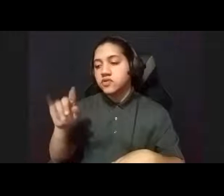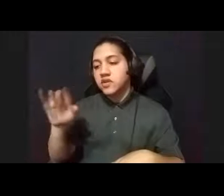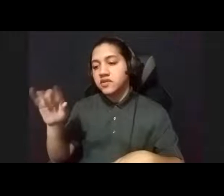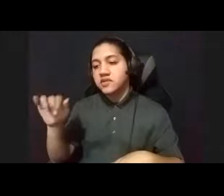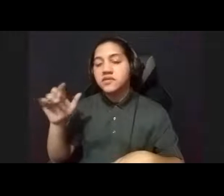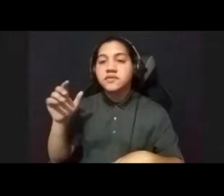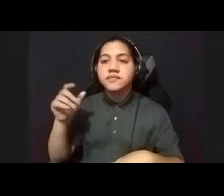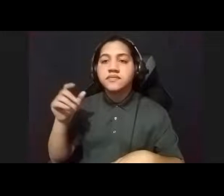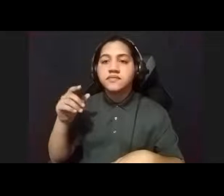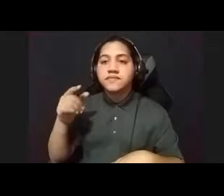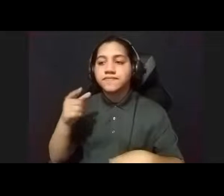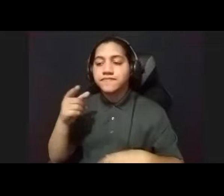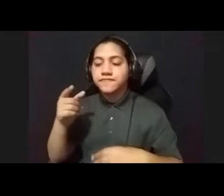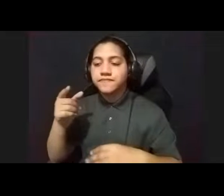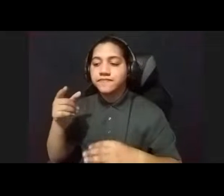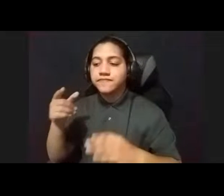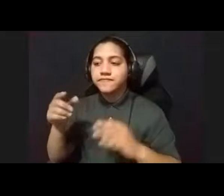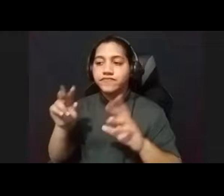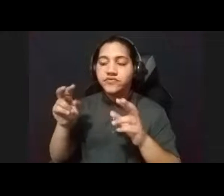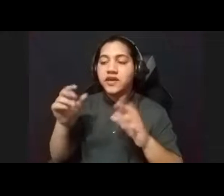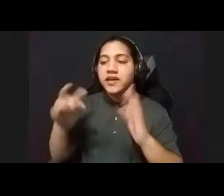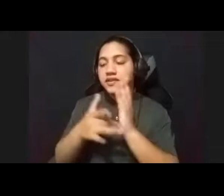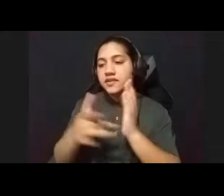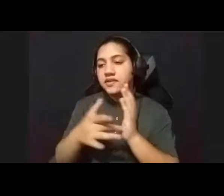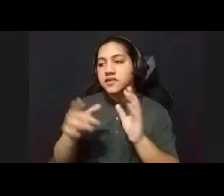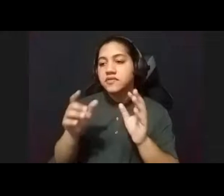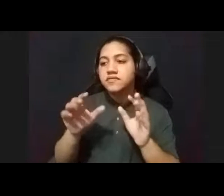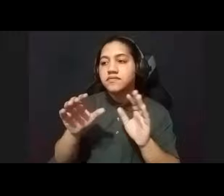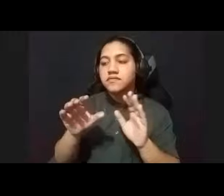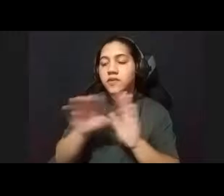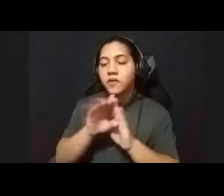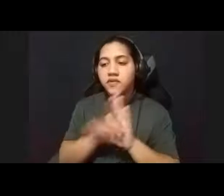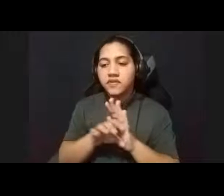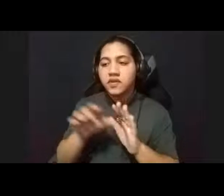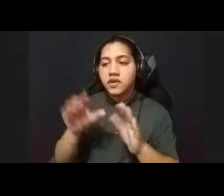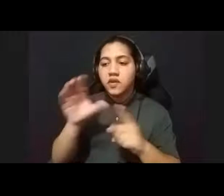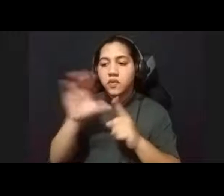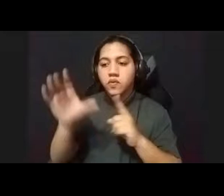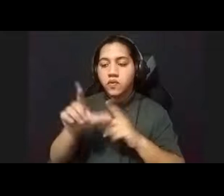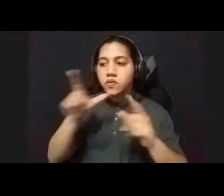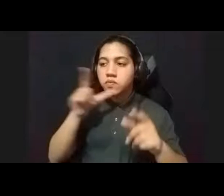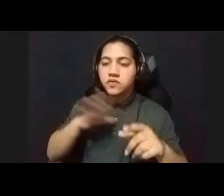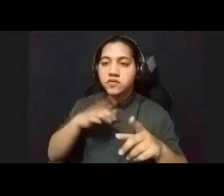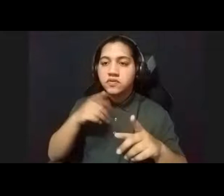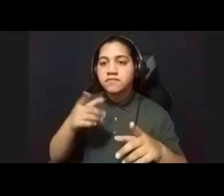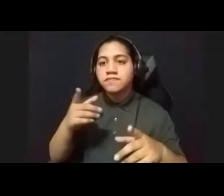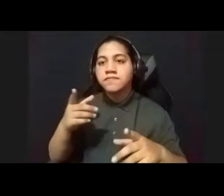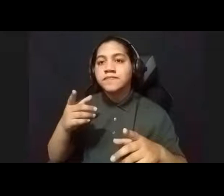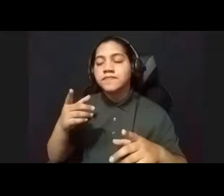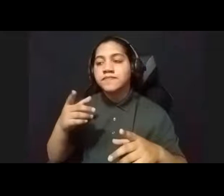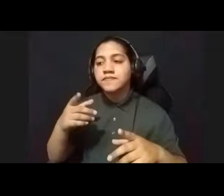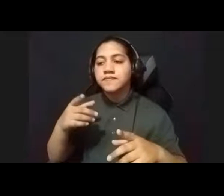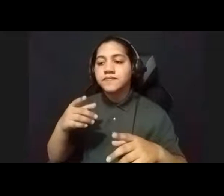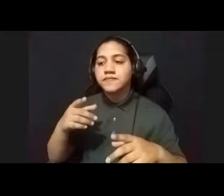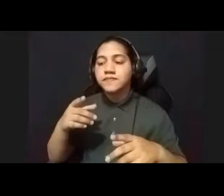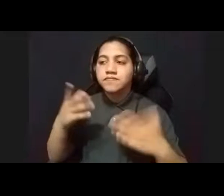titulado Estrategias de codificación en la cultura de las mujeres, nos dicen que asumimos que en